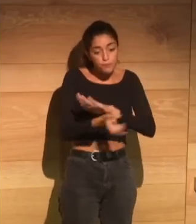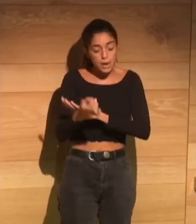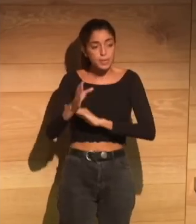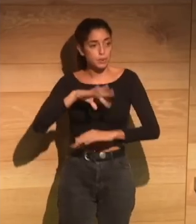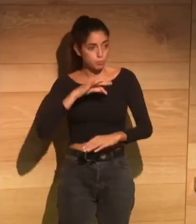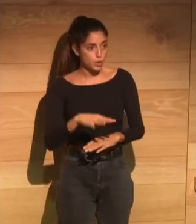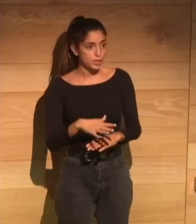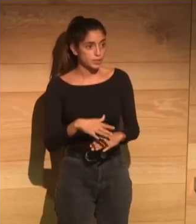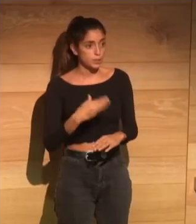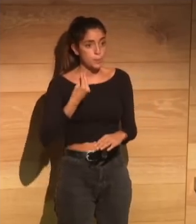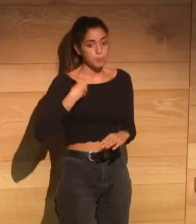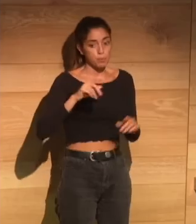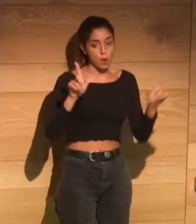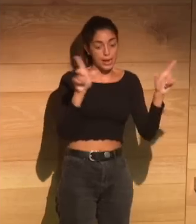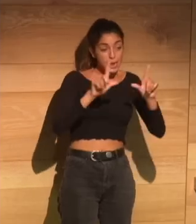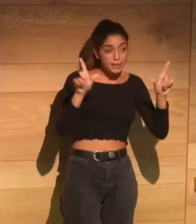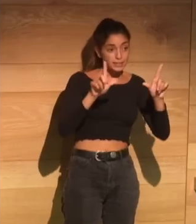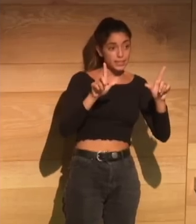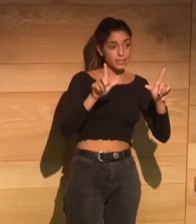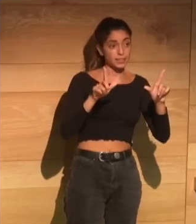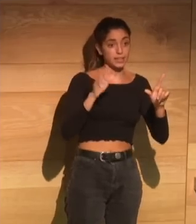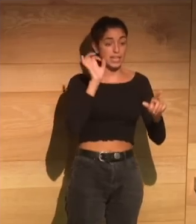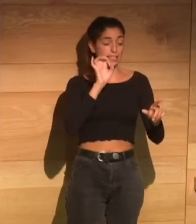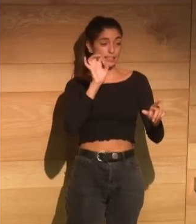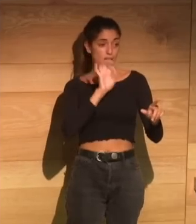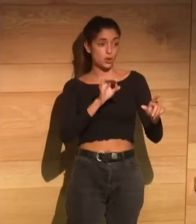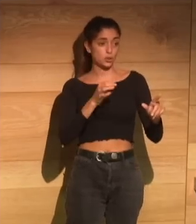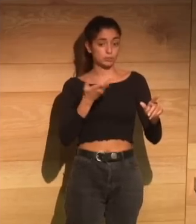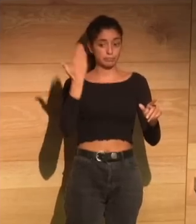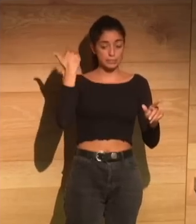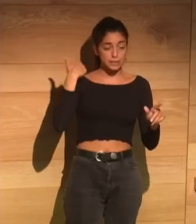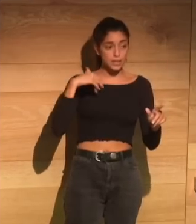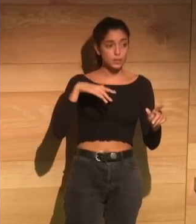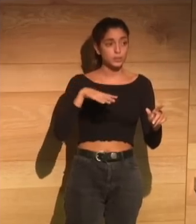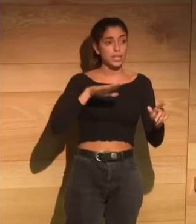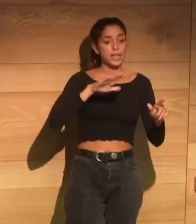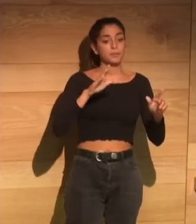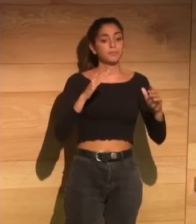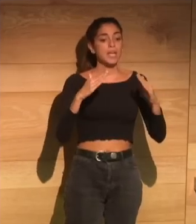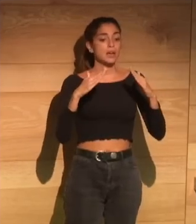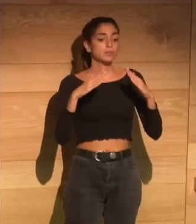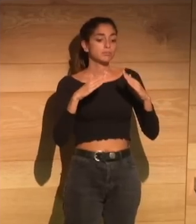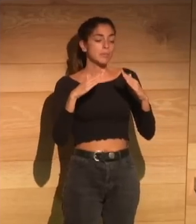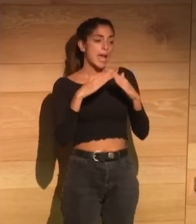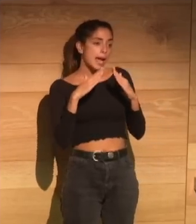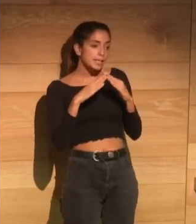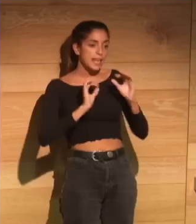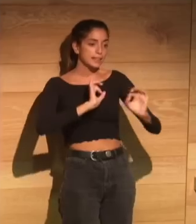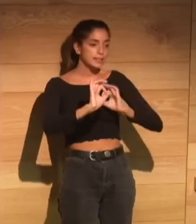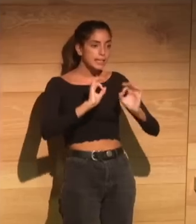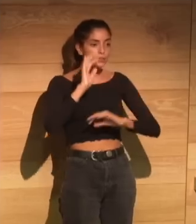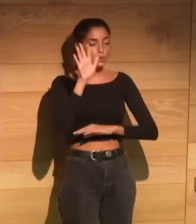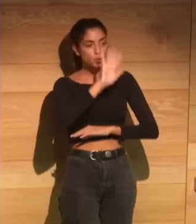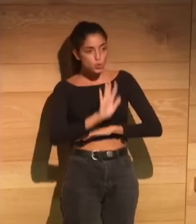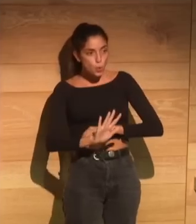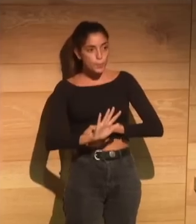sido desde los siglos muy... Y entonces tú te hacías tu teatro de sombras en tu casa, una caja pequeña, en donde podías fabricar eso y tenías